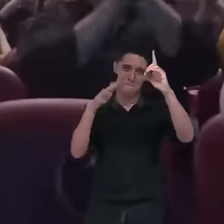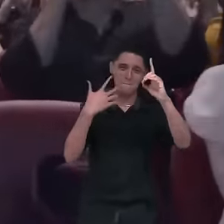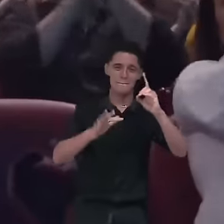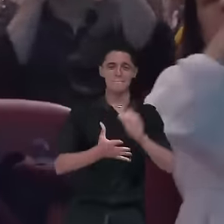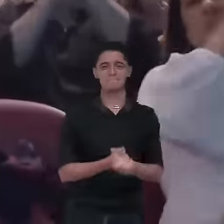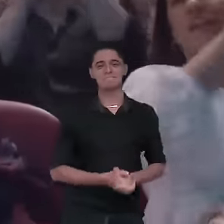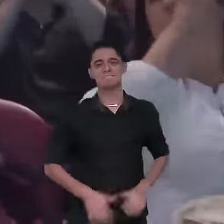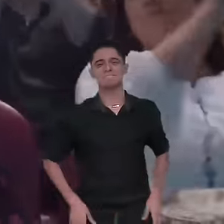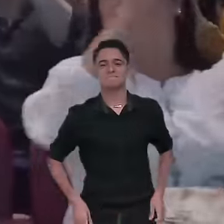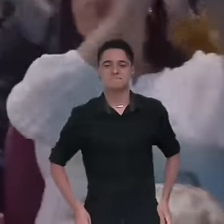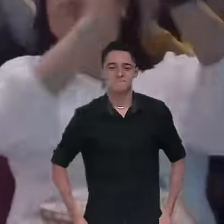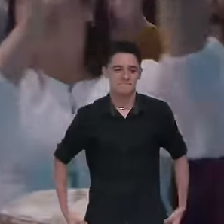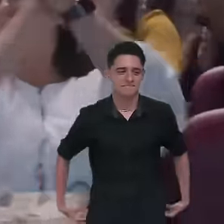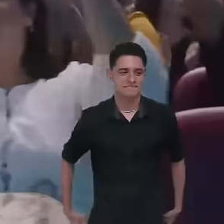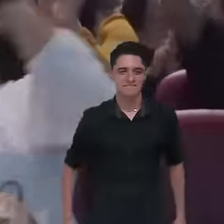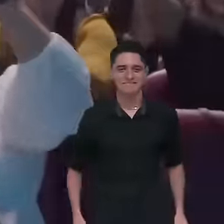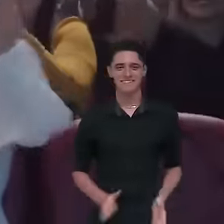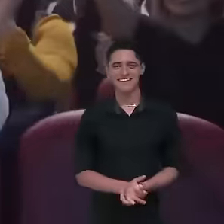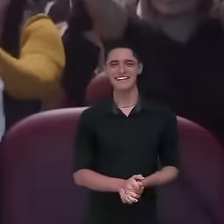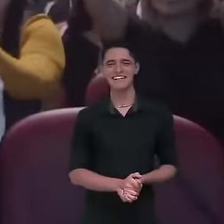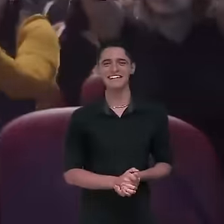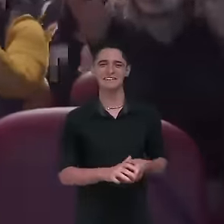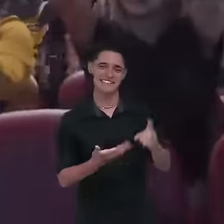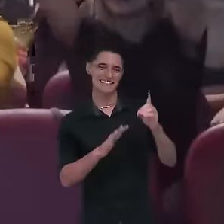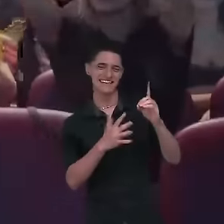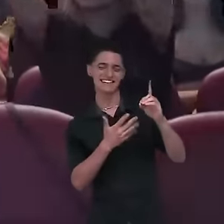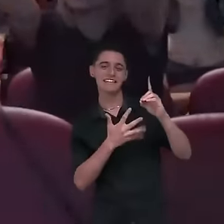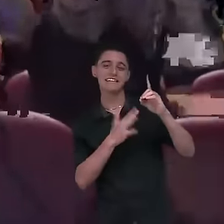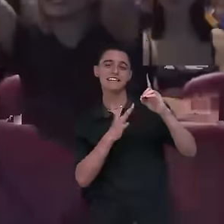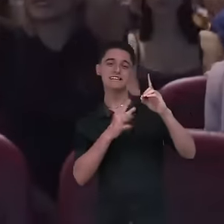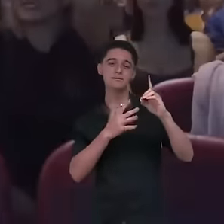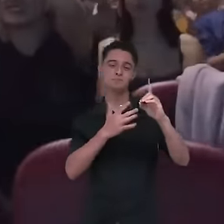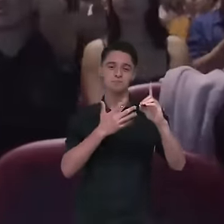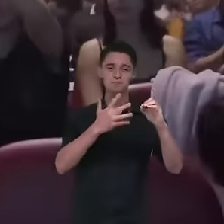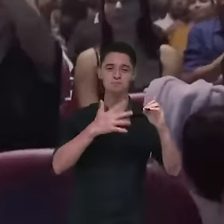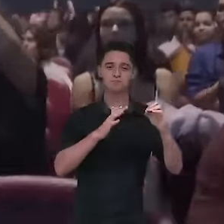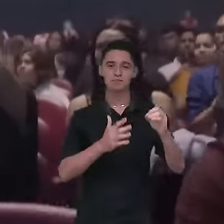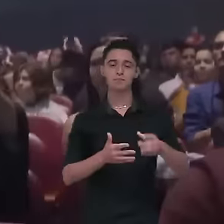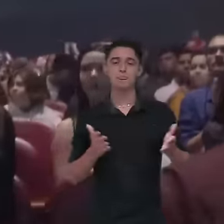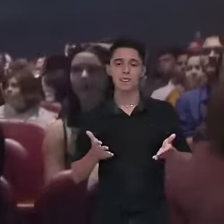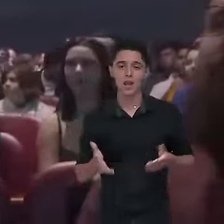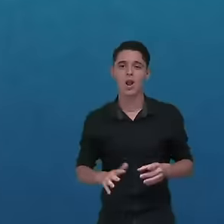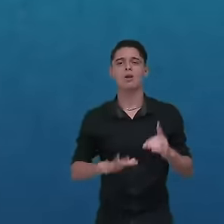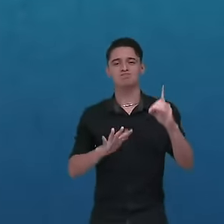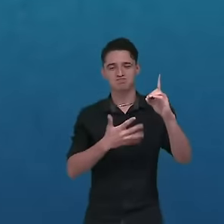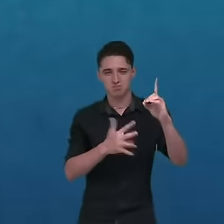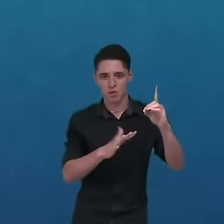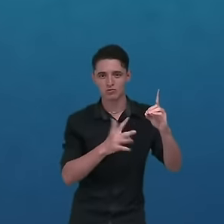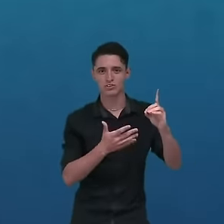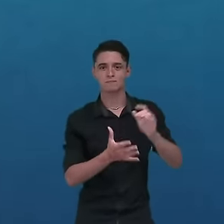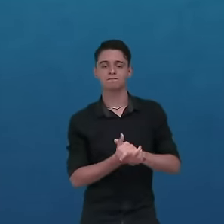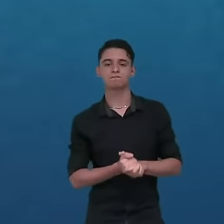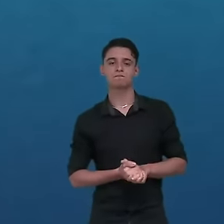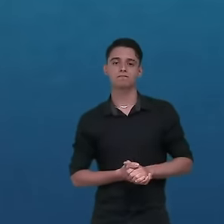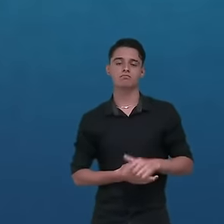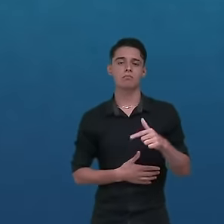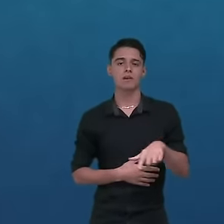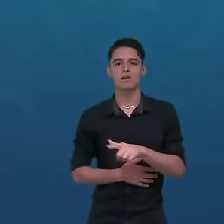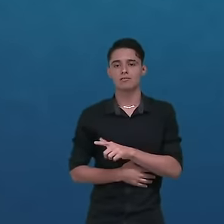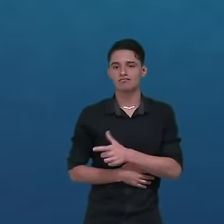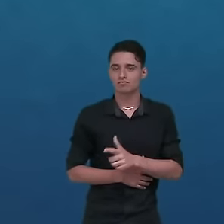Você entró en una atmósfera profética. Aquí no existe la palabra